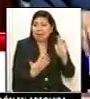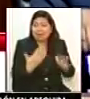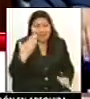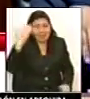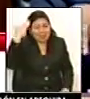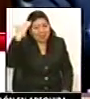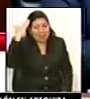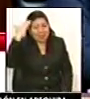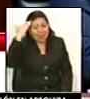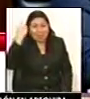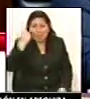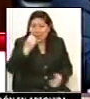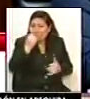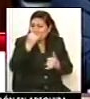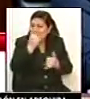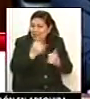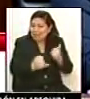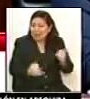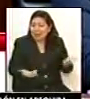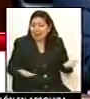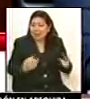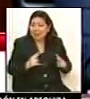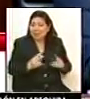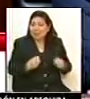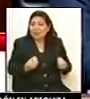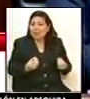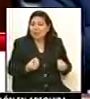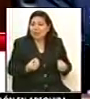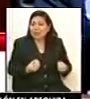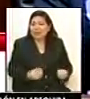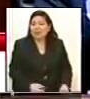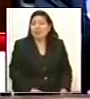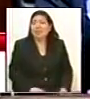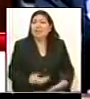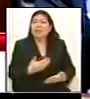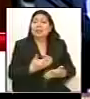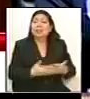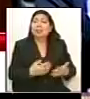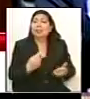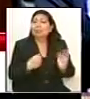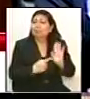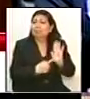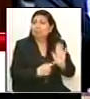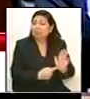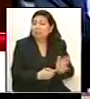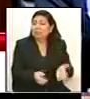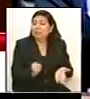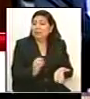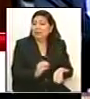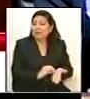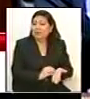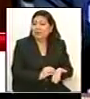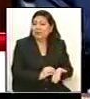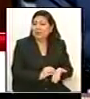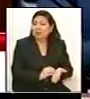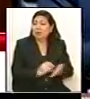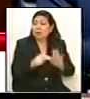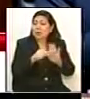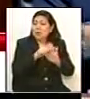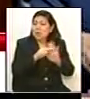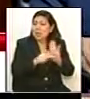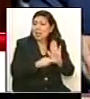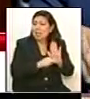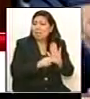días para que venzan. Si no, veamos cómo funciona el calendario. Y nos presentan además una norma que